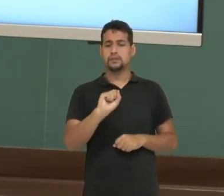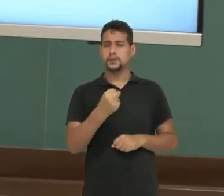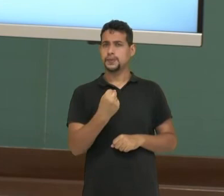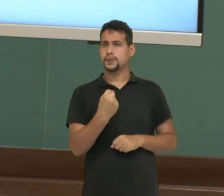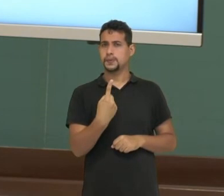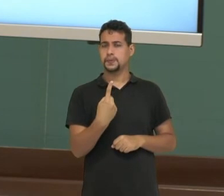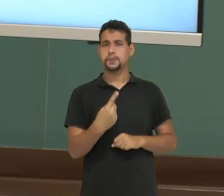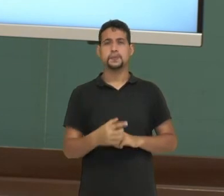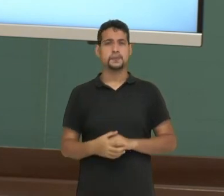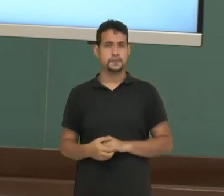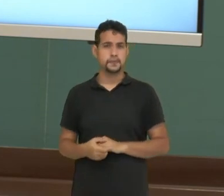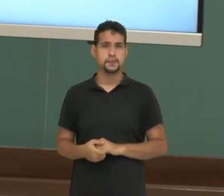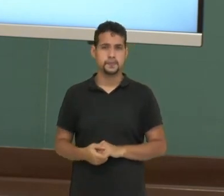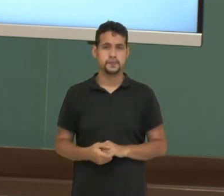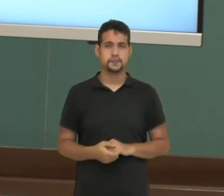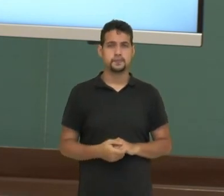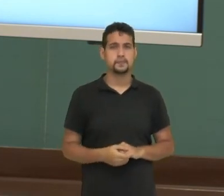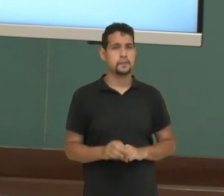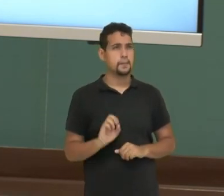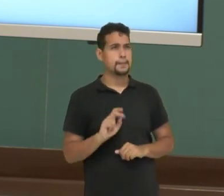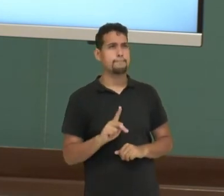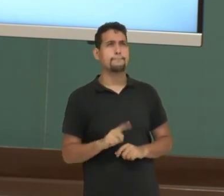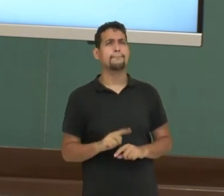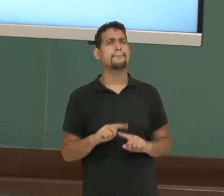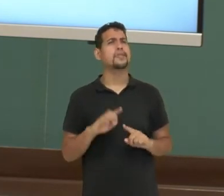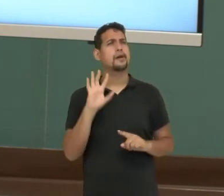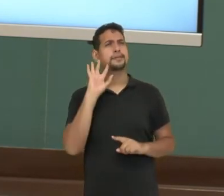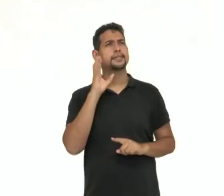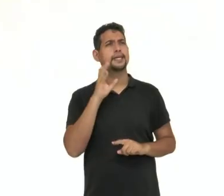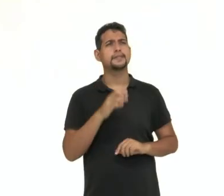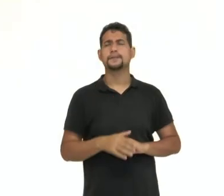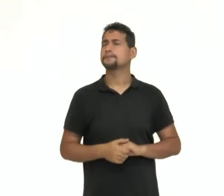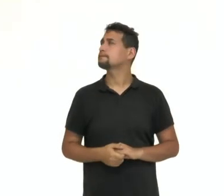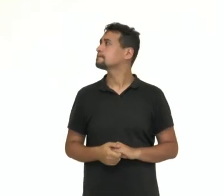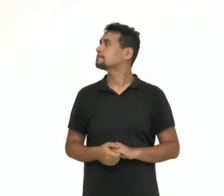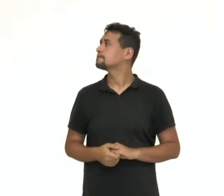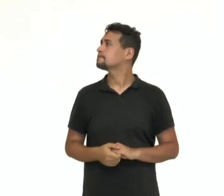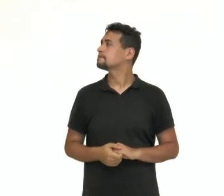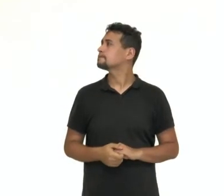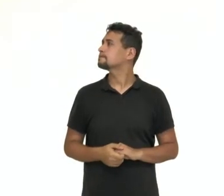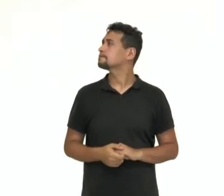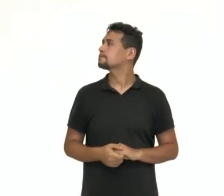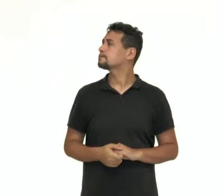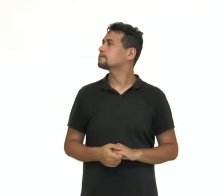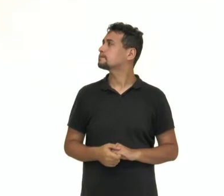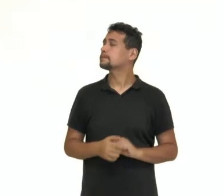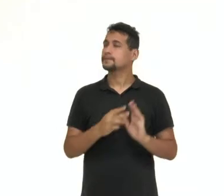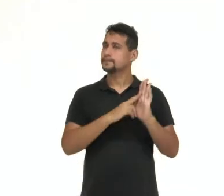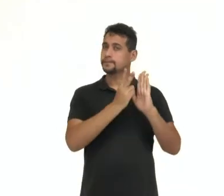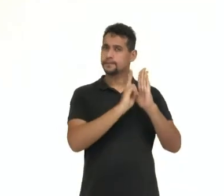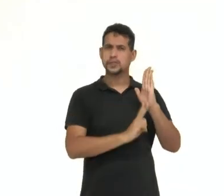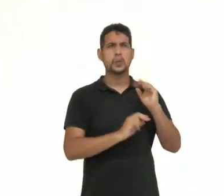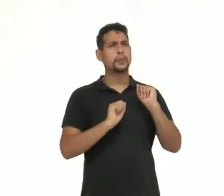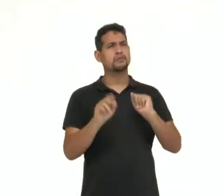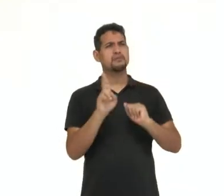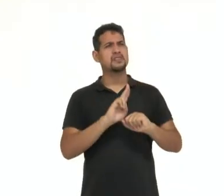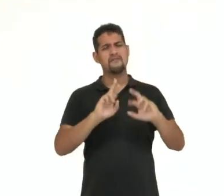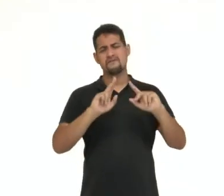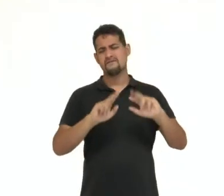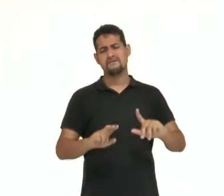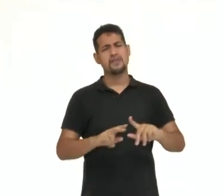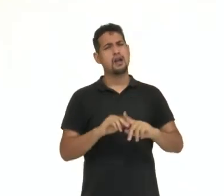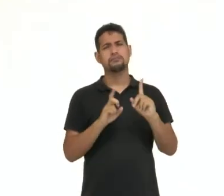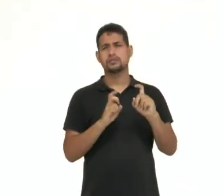1981. Sim? ¿Sí? Bueno, ¿qué son? Podemos utilizar várias expressões e estruturas para indicar que el